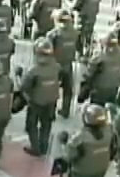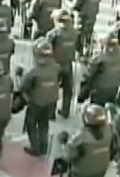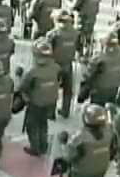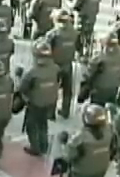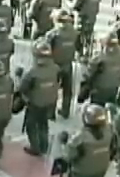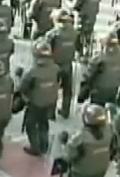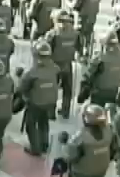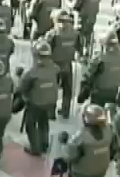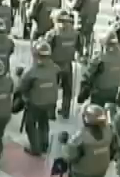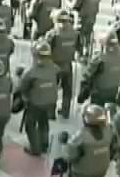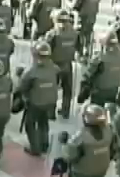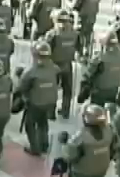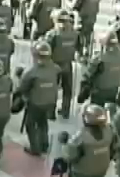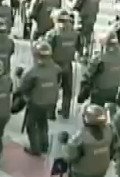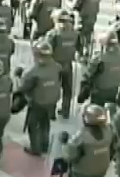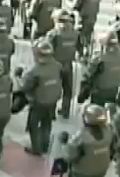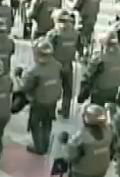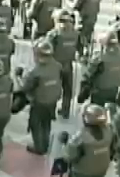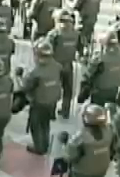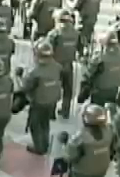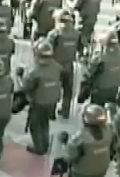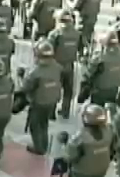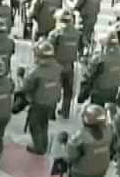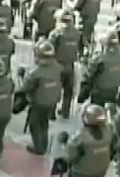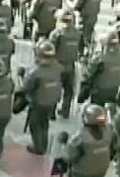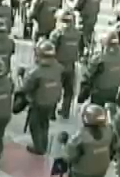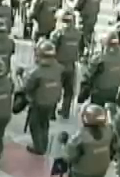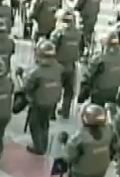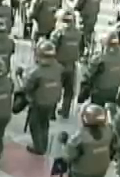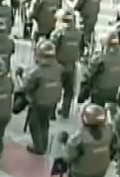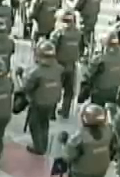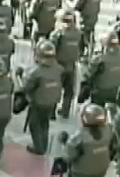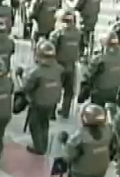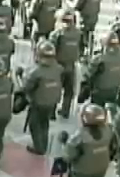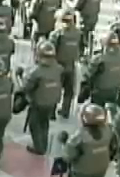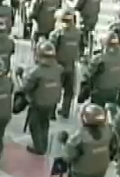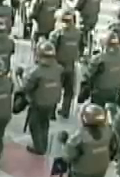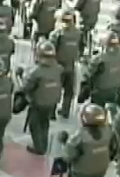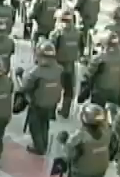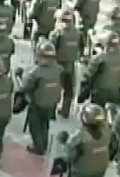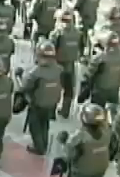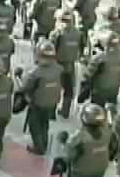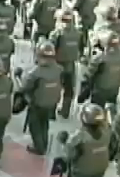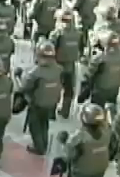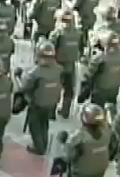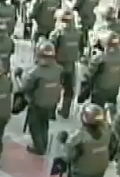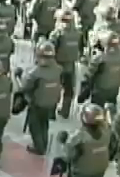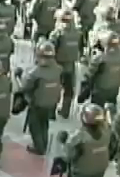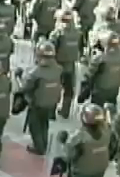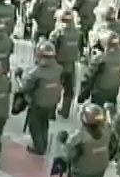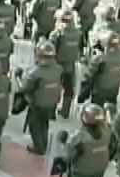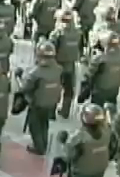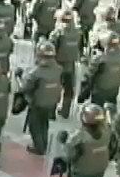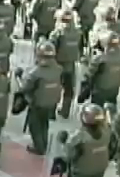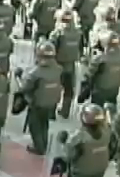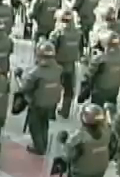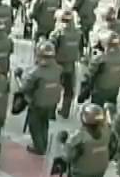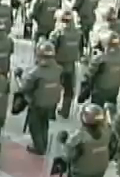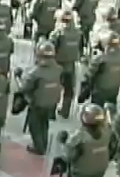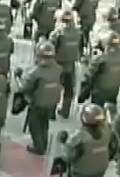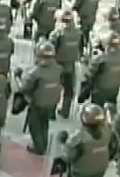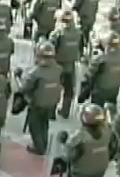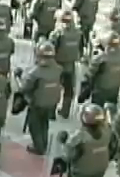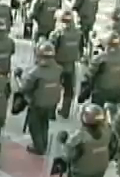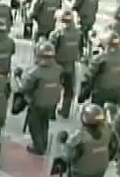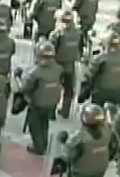de la Armada y de la Aviación Militar Bolivariana, alertaba al cuerpo castrense precisamente a neutralizar cualquier